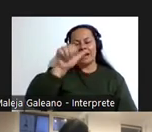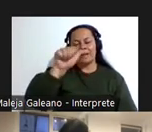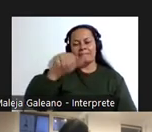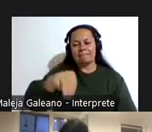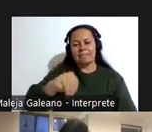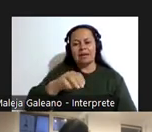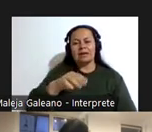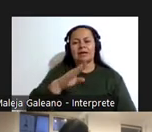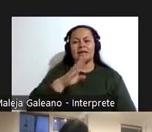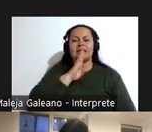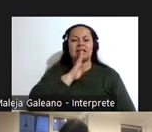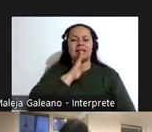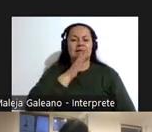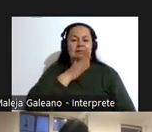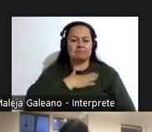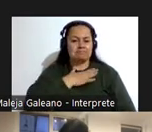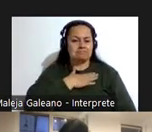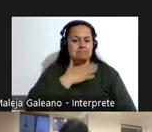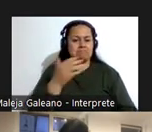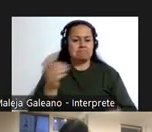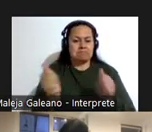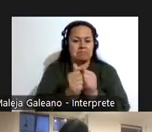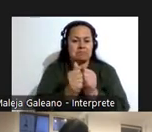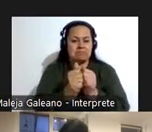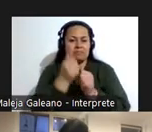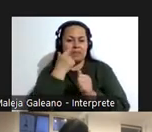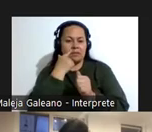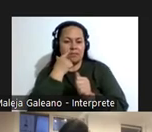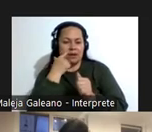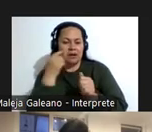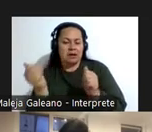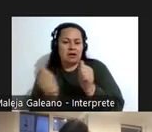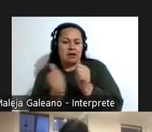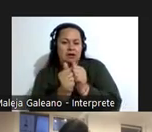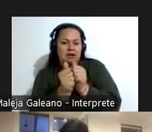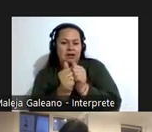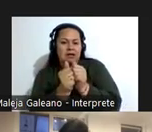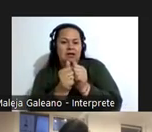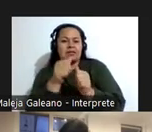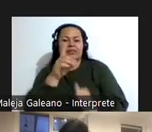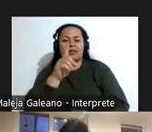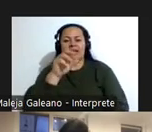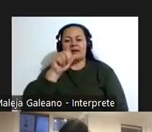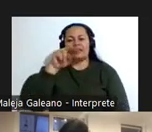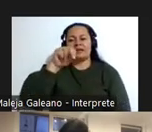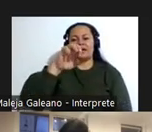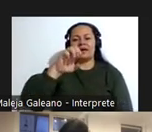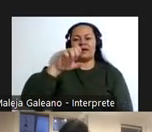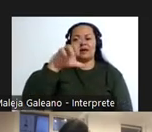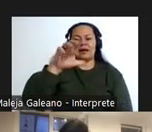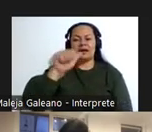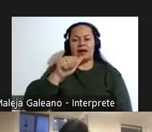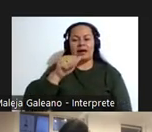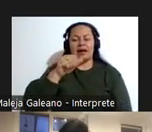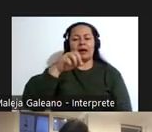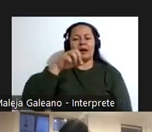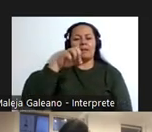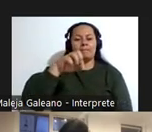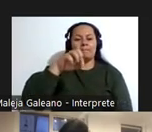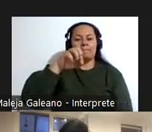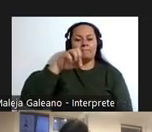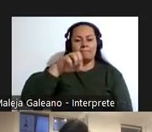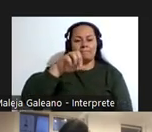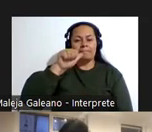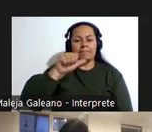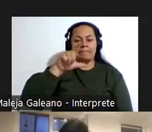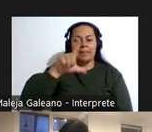Vanessa, con su apellido Arroyo. El nombre de papá, Daniela, con su apellido Palma. Soy una mujer cisgénero, lo cual significa